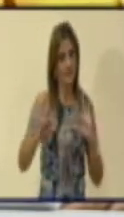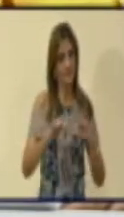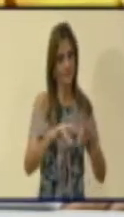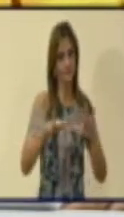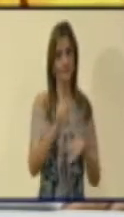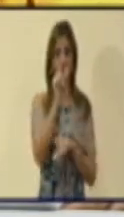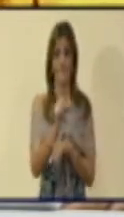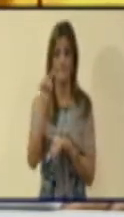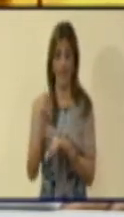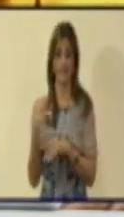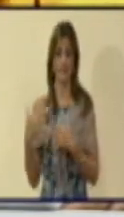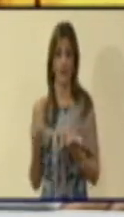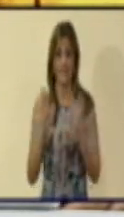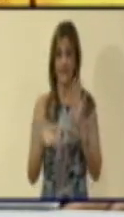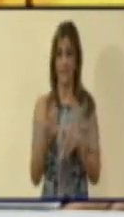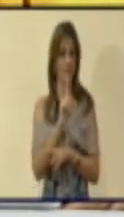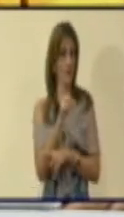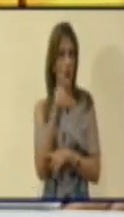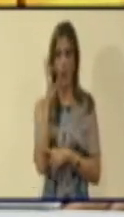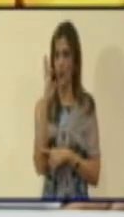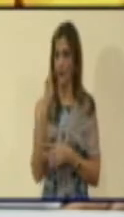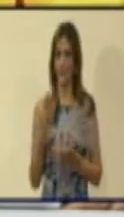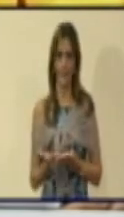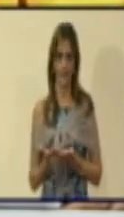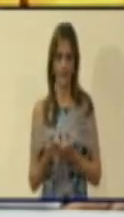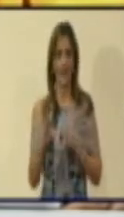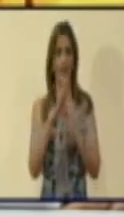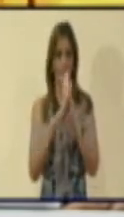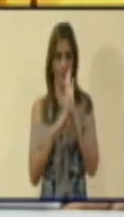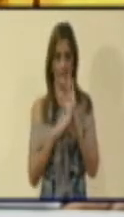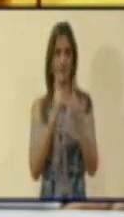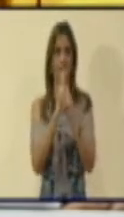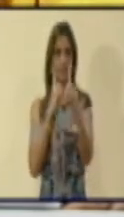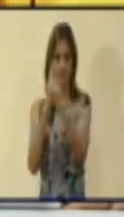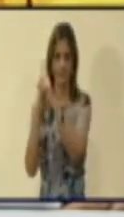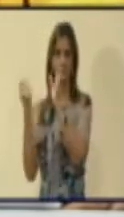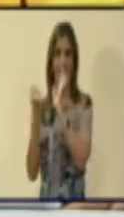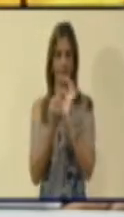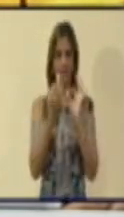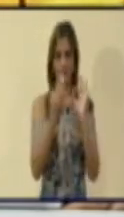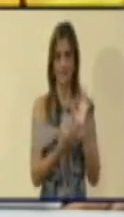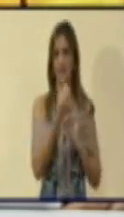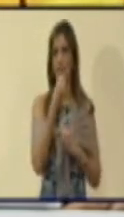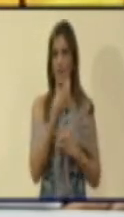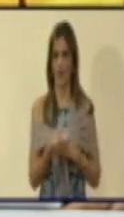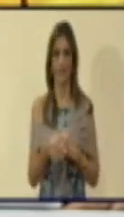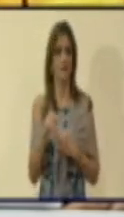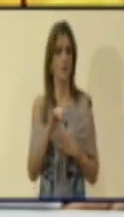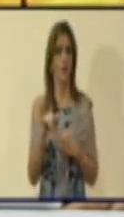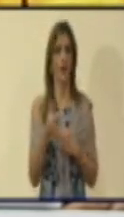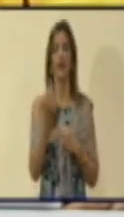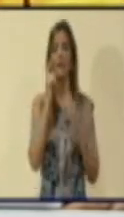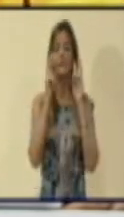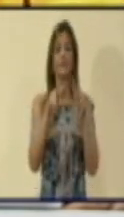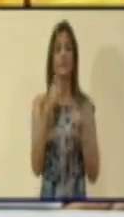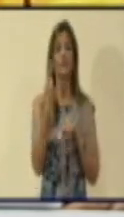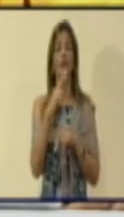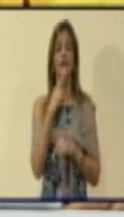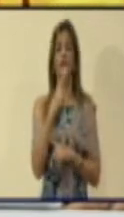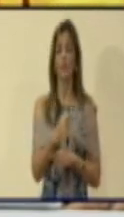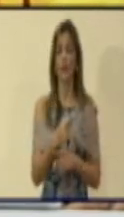aglomeraciones y que muchas veces no se respetan las medidas de distanciamiento y de protección establecidas, pueden también encontrar una respuesta desde el punto de